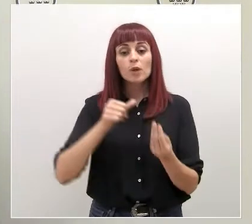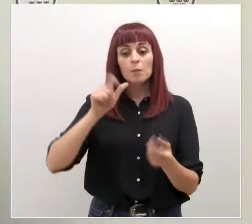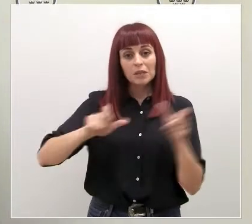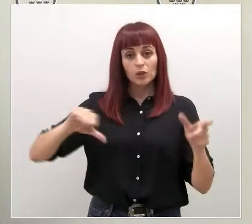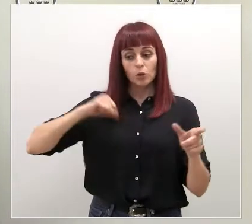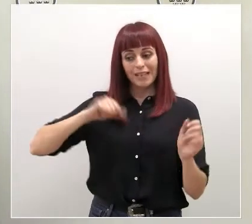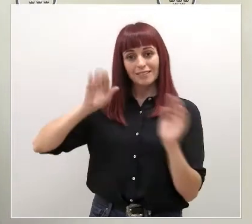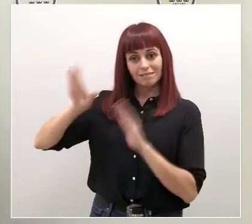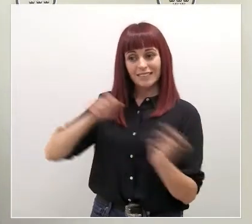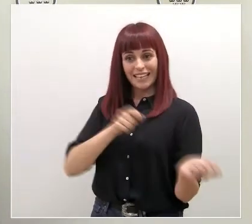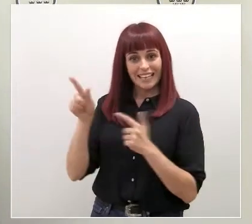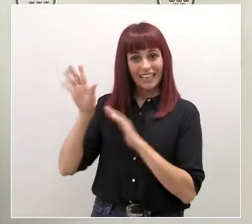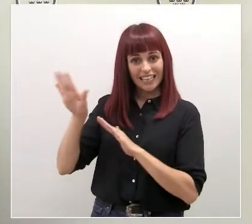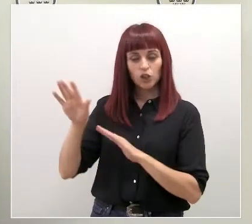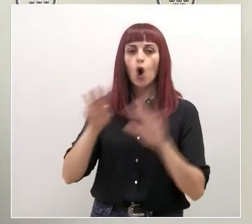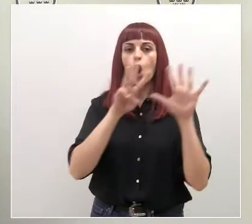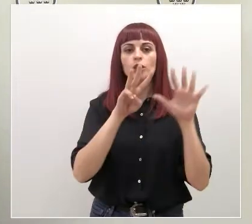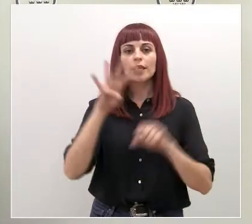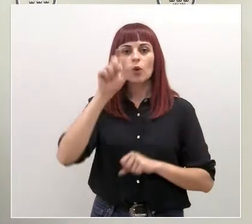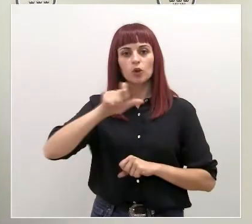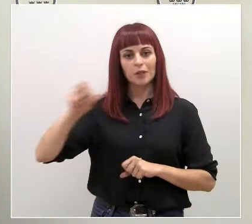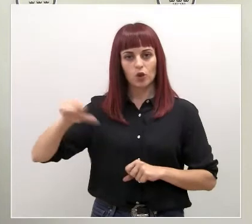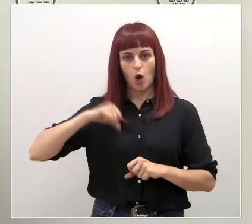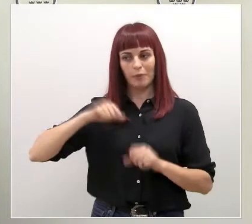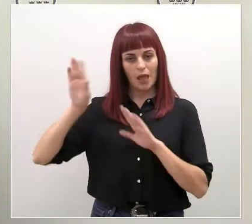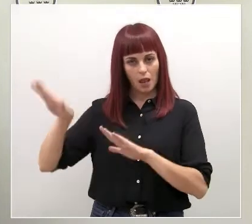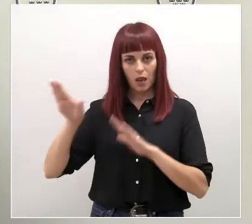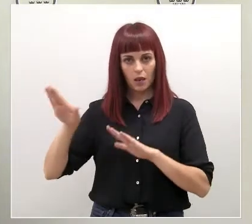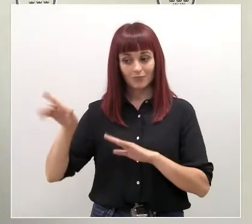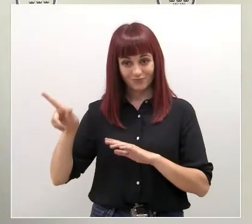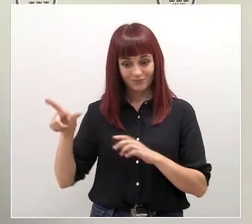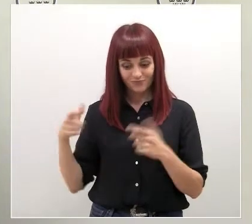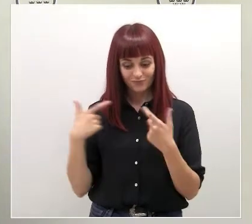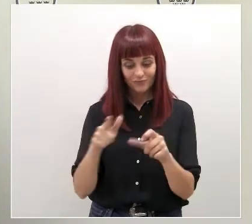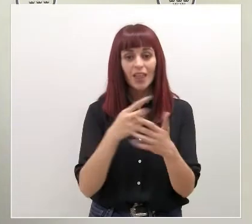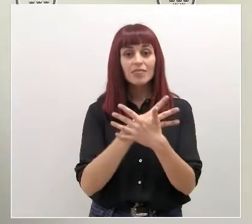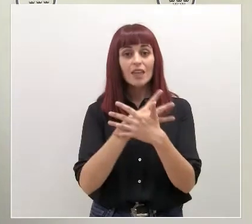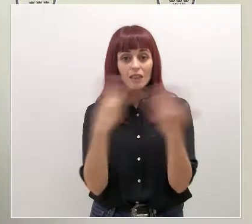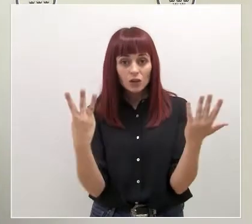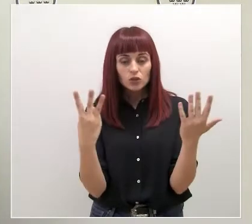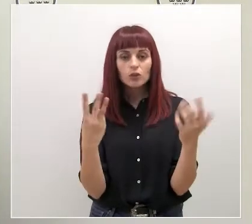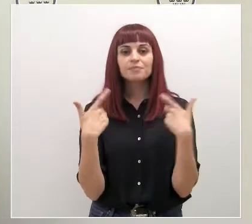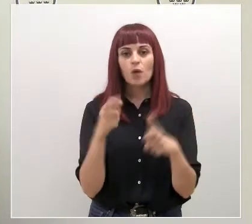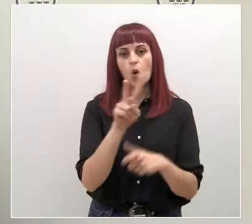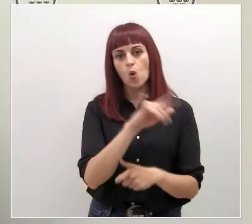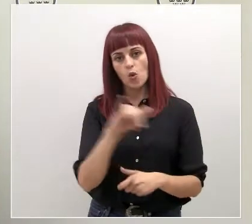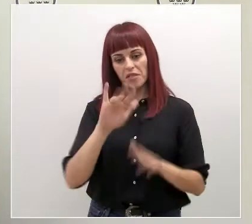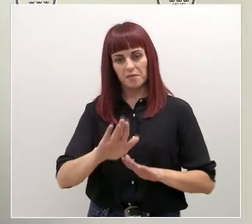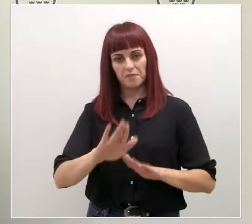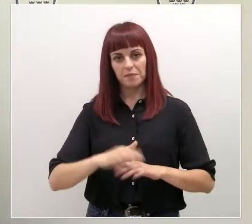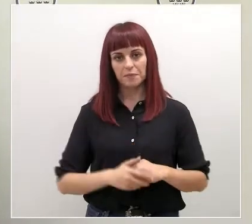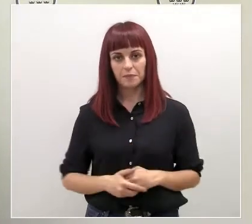por COVID se situaba en 84 personas hospitalizadas, de los que 18 se encuentran en las unidades de